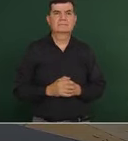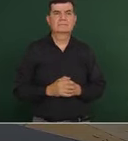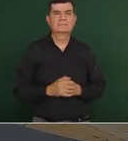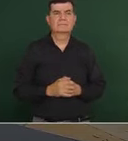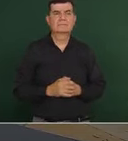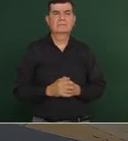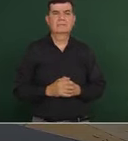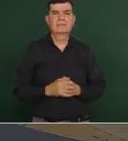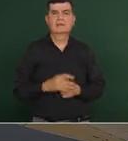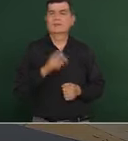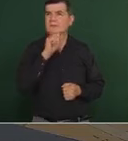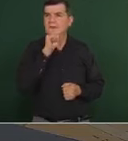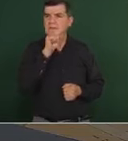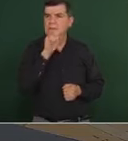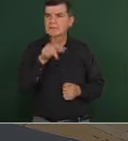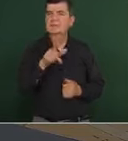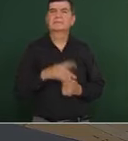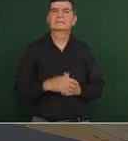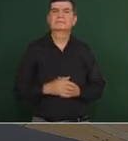También